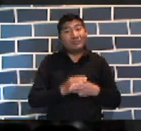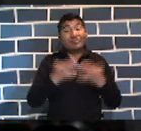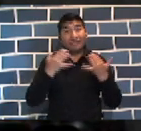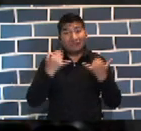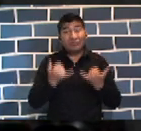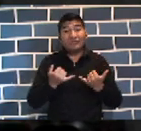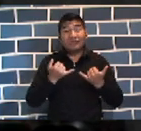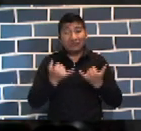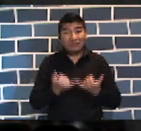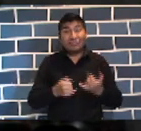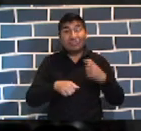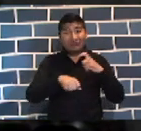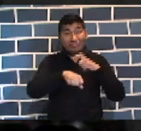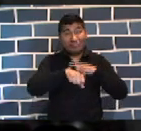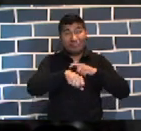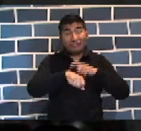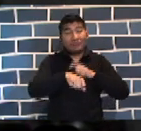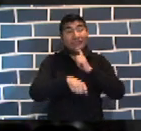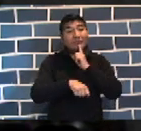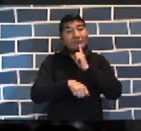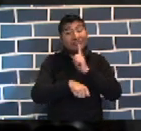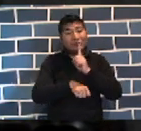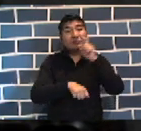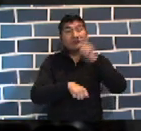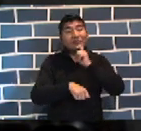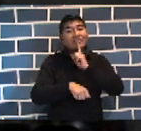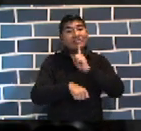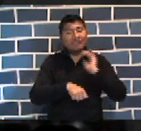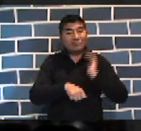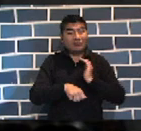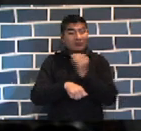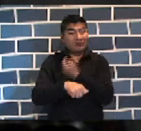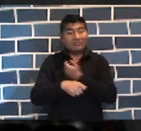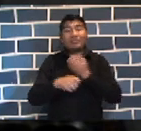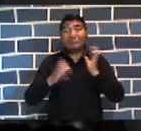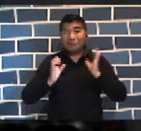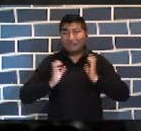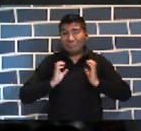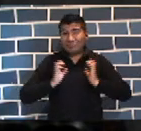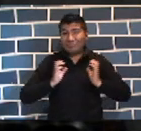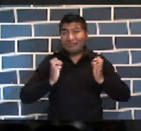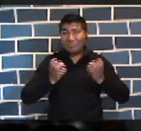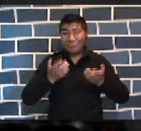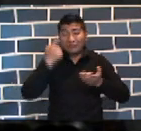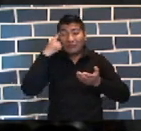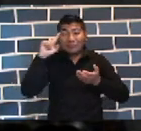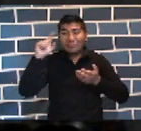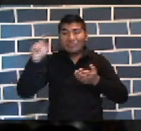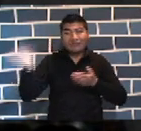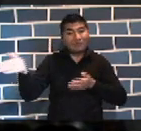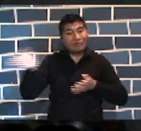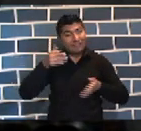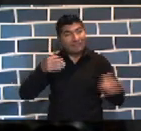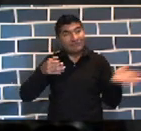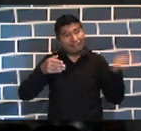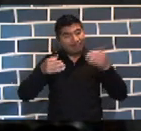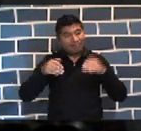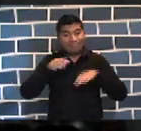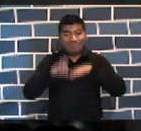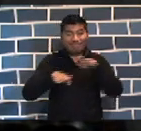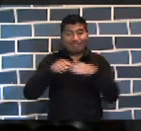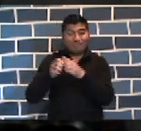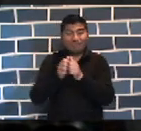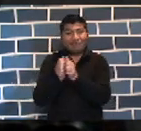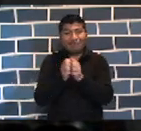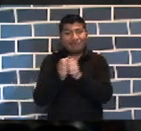hoy es y debe ser nuestra capacidad para caminar juntos en el seno del